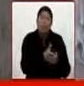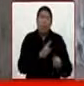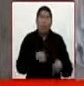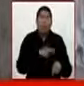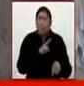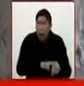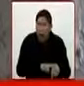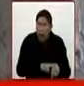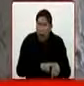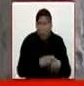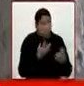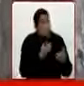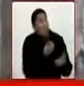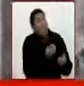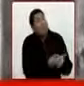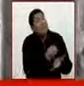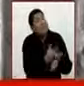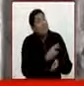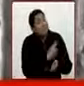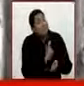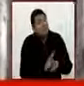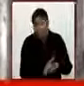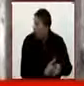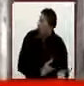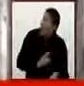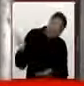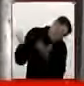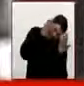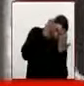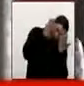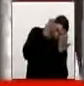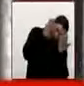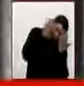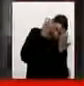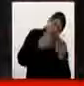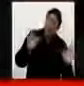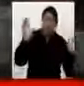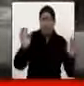el otro, y se lo ha llevado por delante.